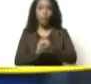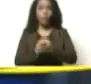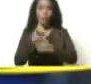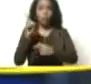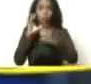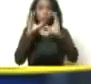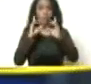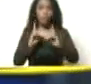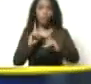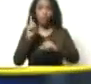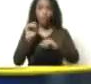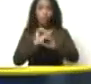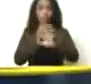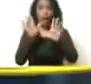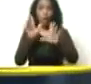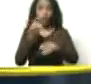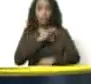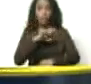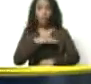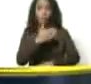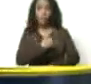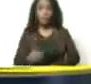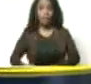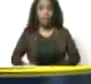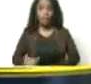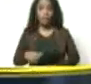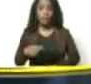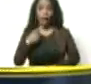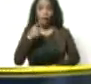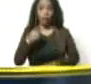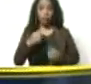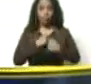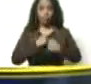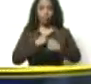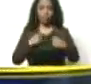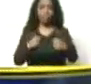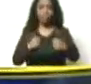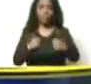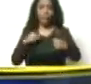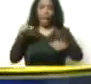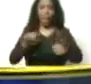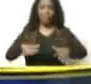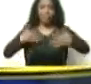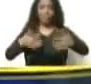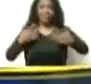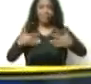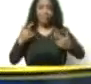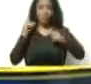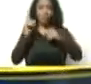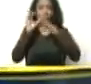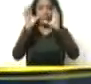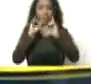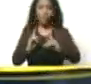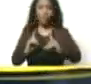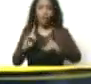sus decisiones de sus declaraciones señor presidentes ronald sacó pecho rural está contento por su decisión y yo creo que no es ronald nada